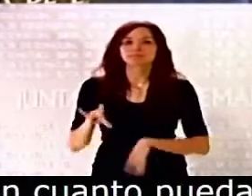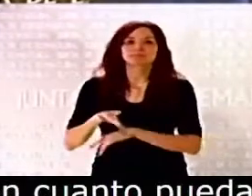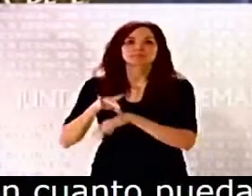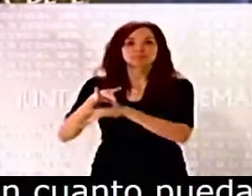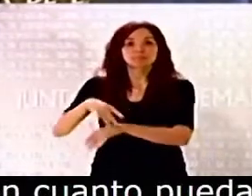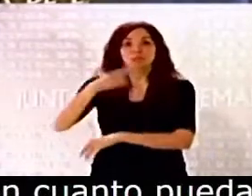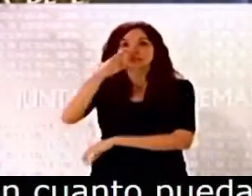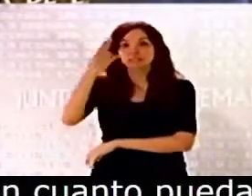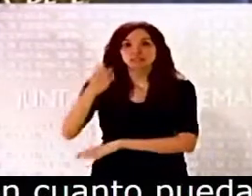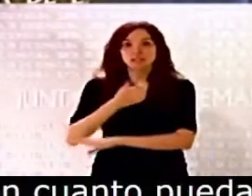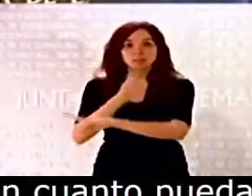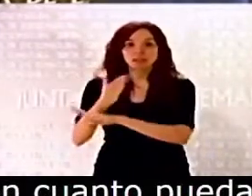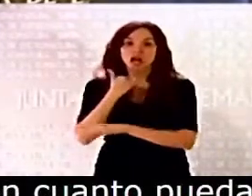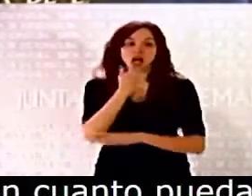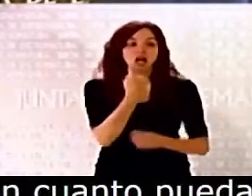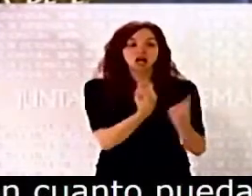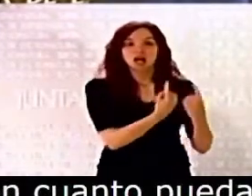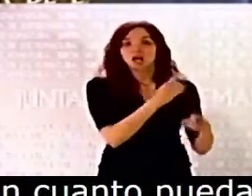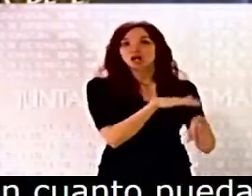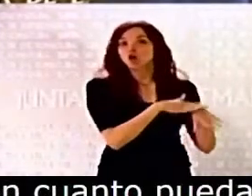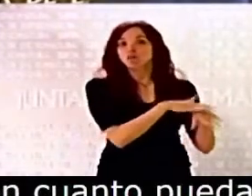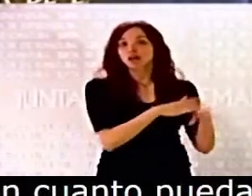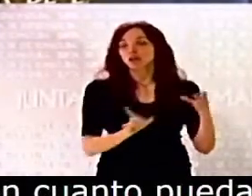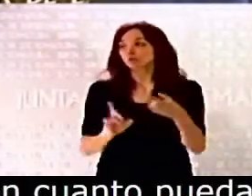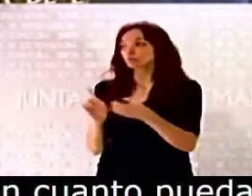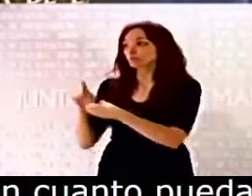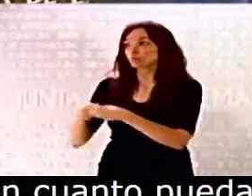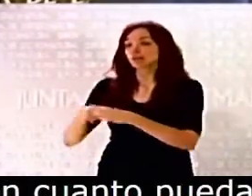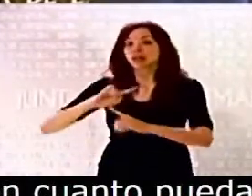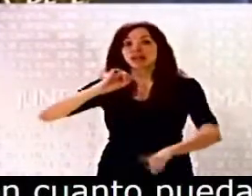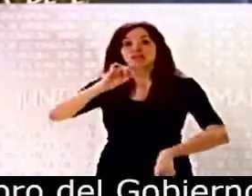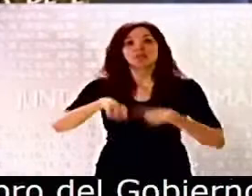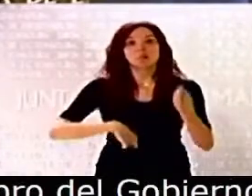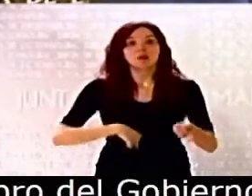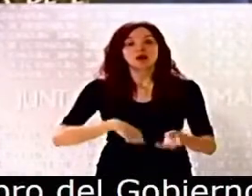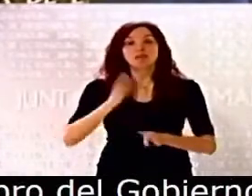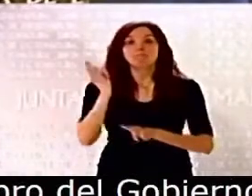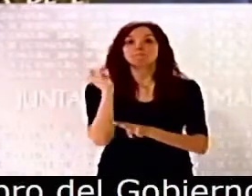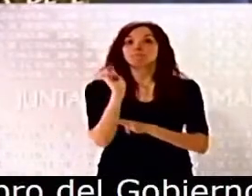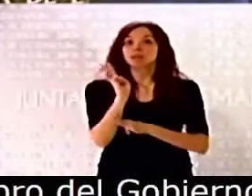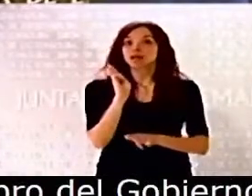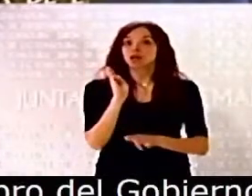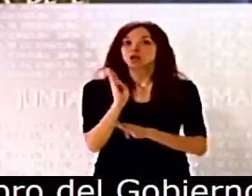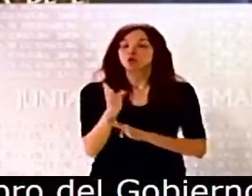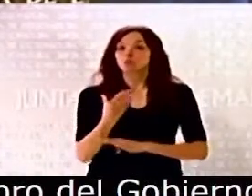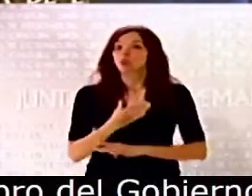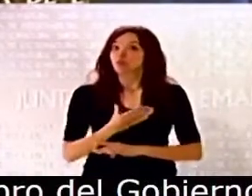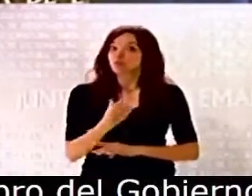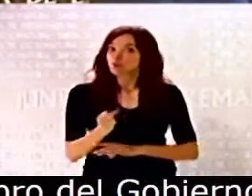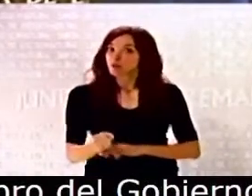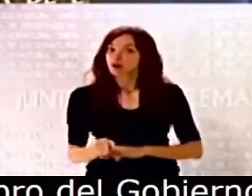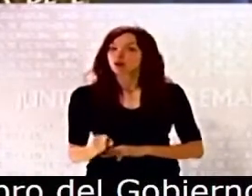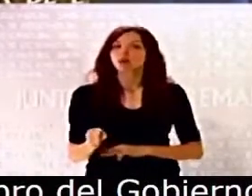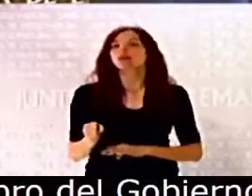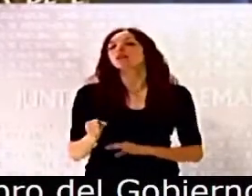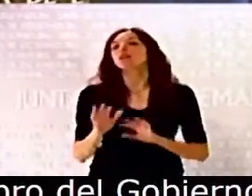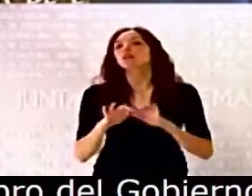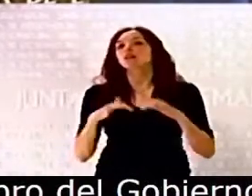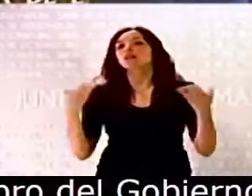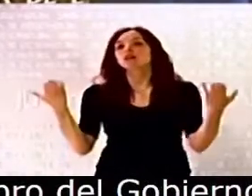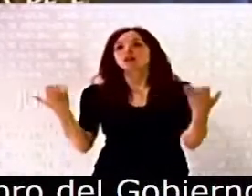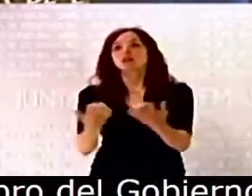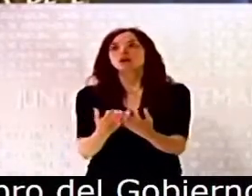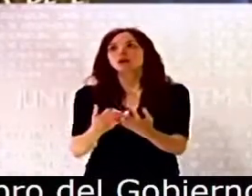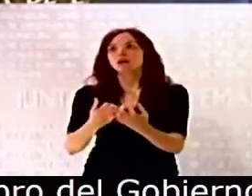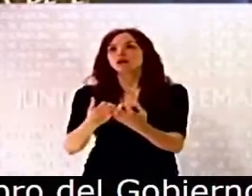Gobierno, luego en el Pleno municipal de ese ayuntamiento se cambie por completo